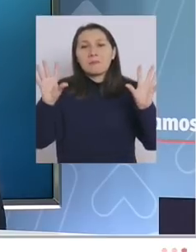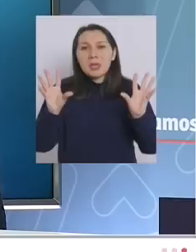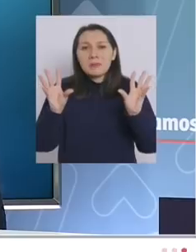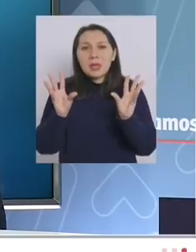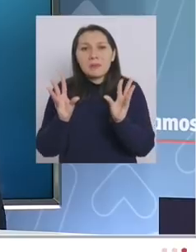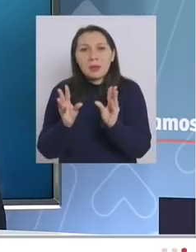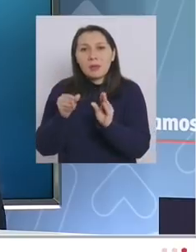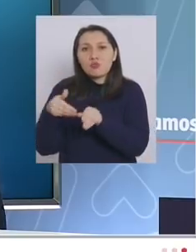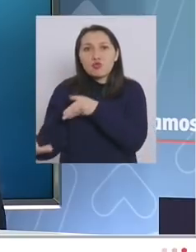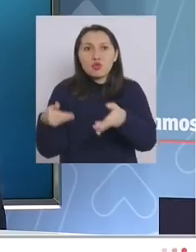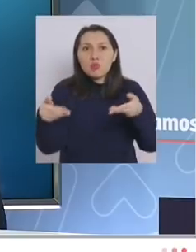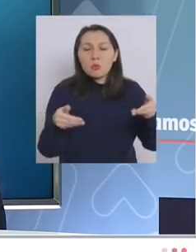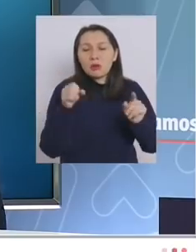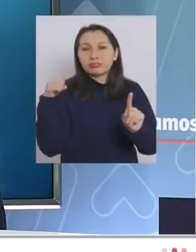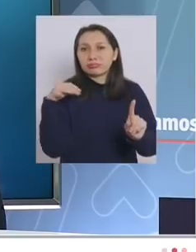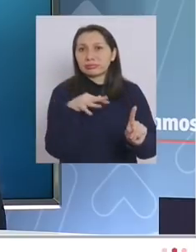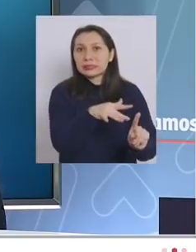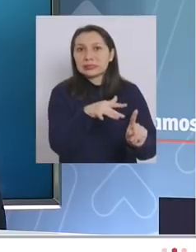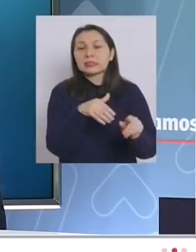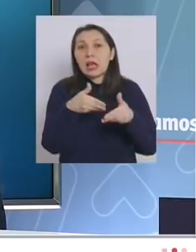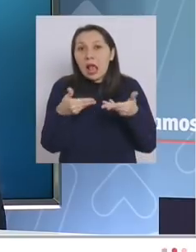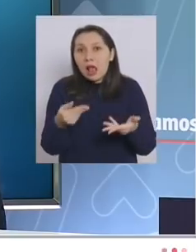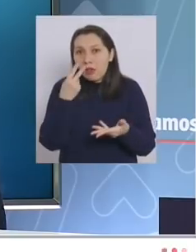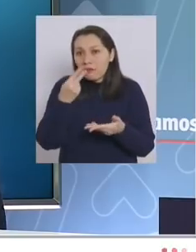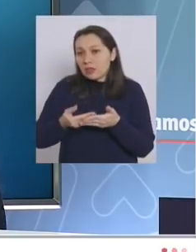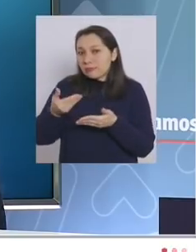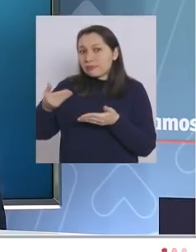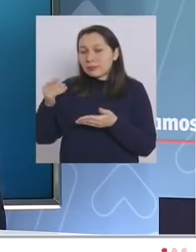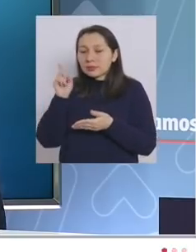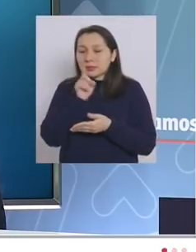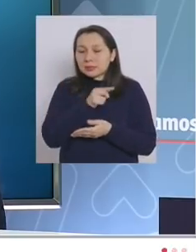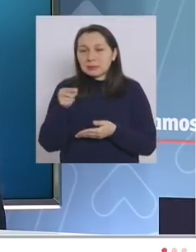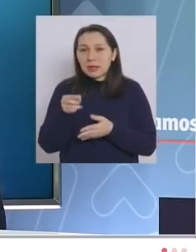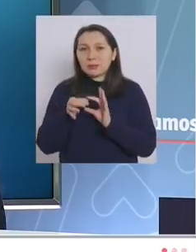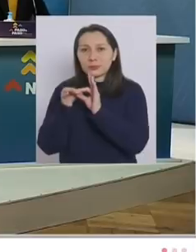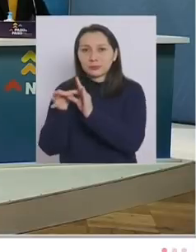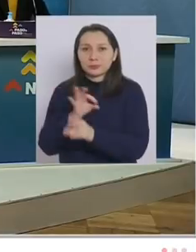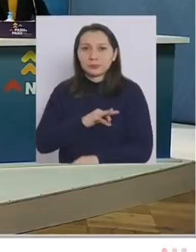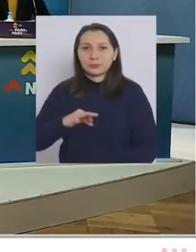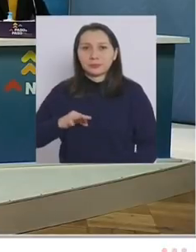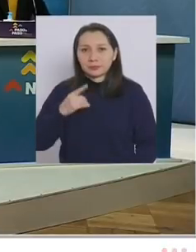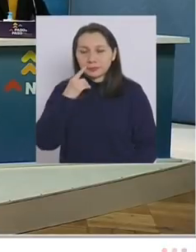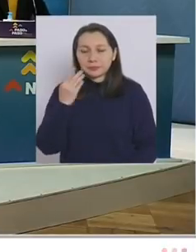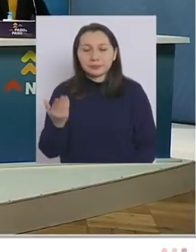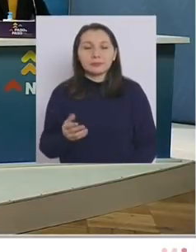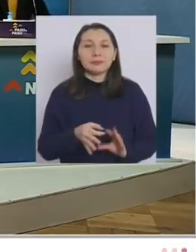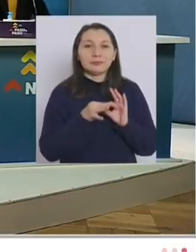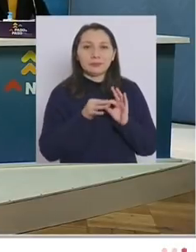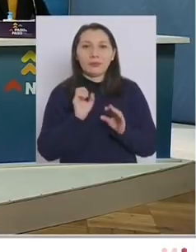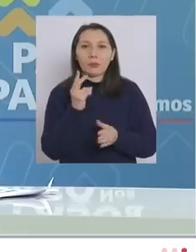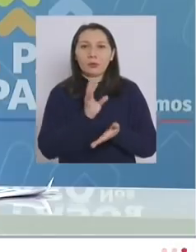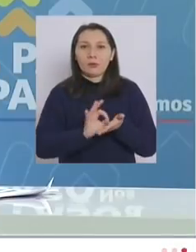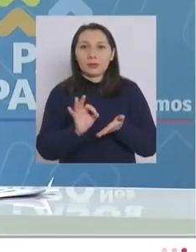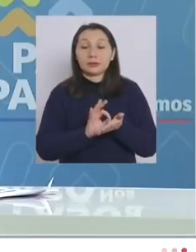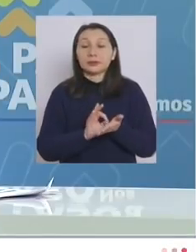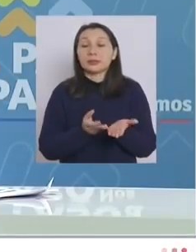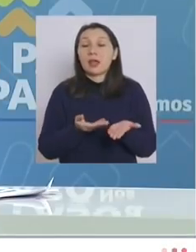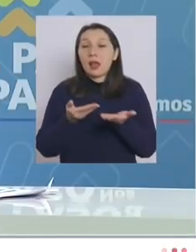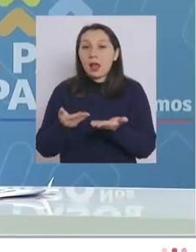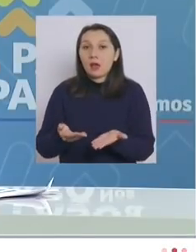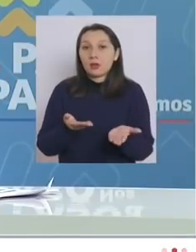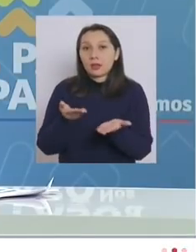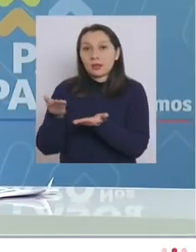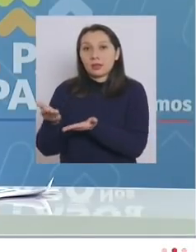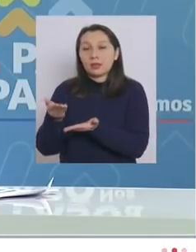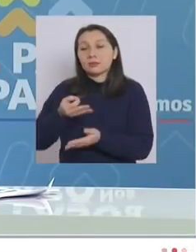disminución de los contagios, como hemos visto hasta las últimas semanas. Muchas gracias, ministro. Muchas gracias, subsecretaria. A continuación le